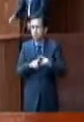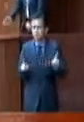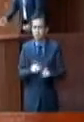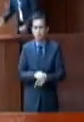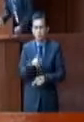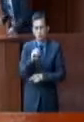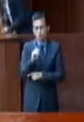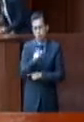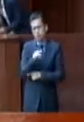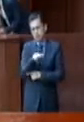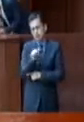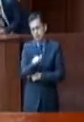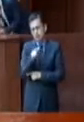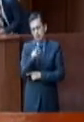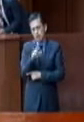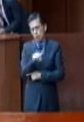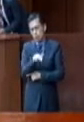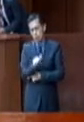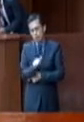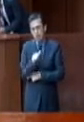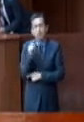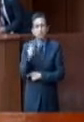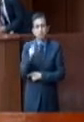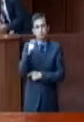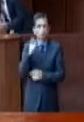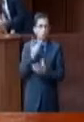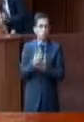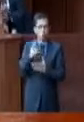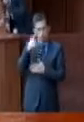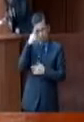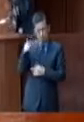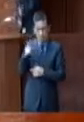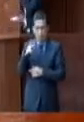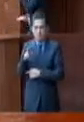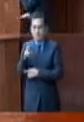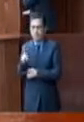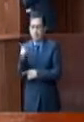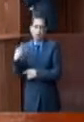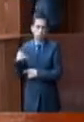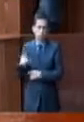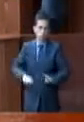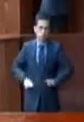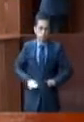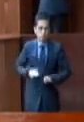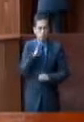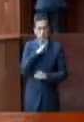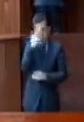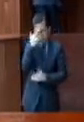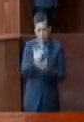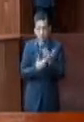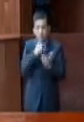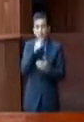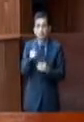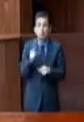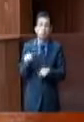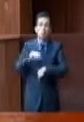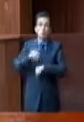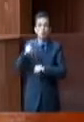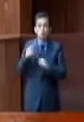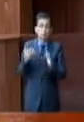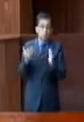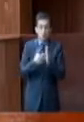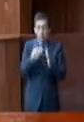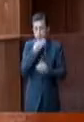porquillo únicamente se le imputa la responsabilidad del perredé por la conducta así se califica la gravedad de las conductas como levi's se propone la imposición de una amonestación